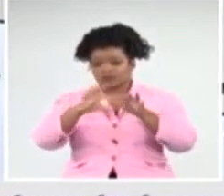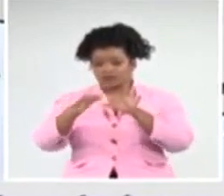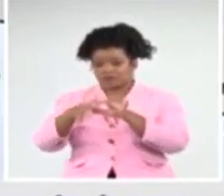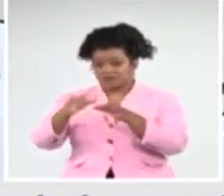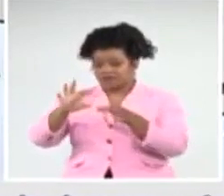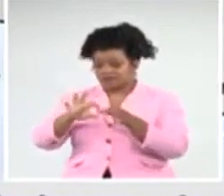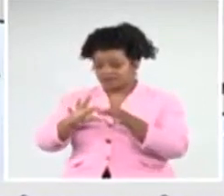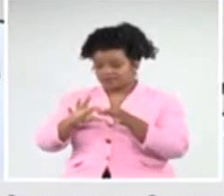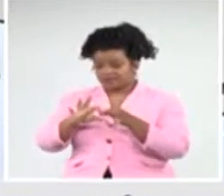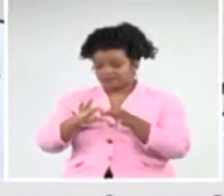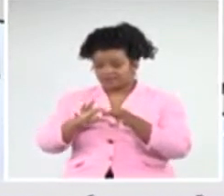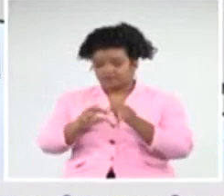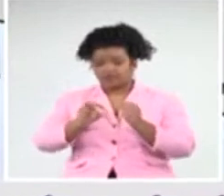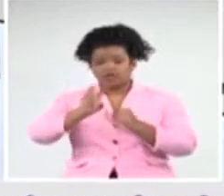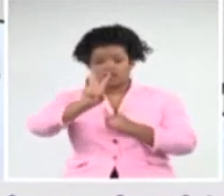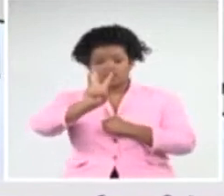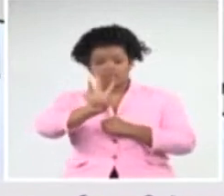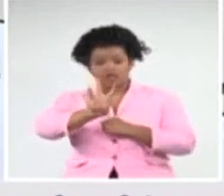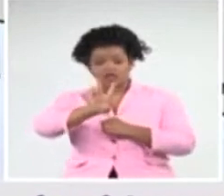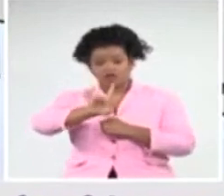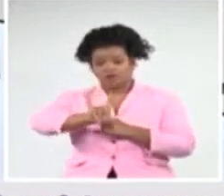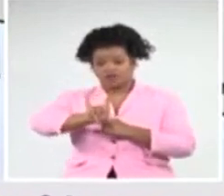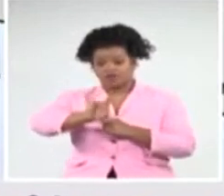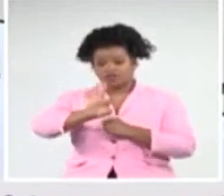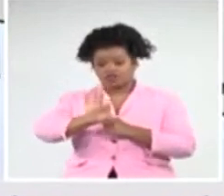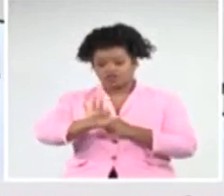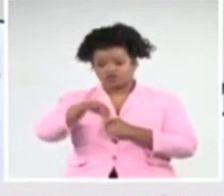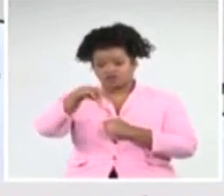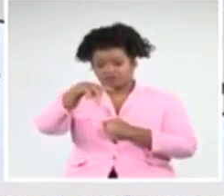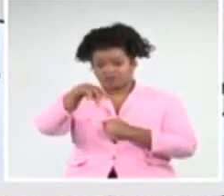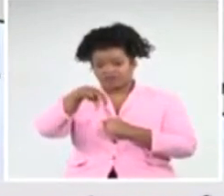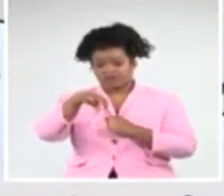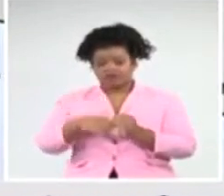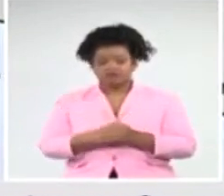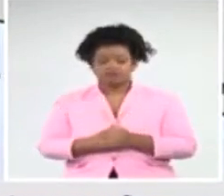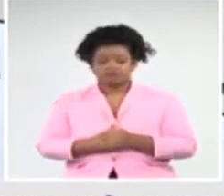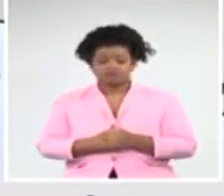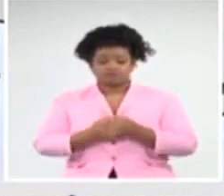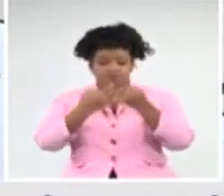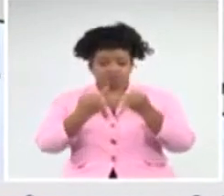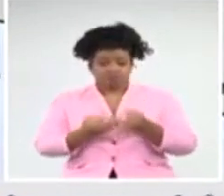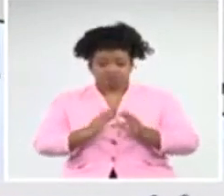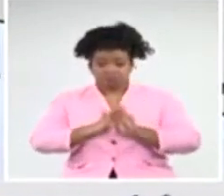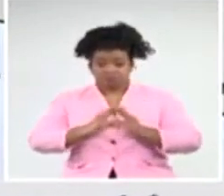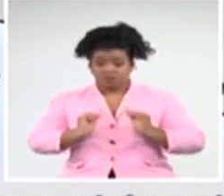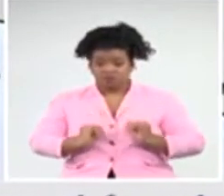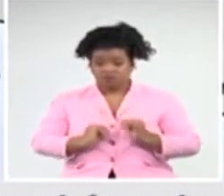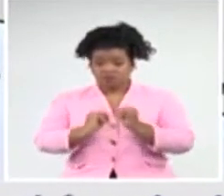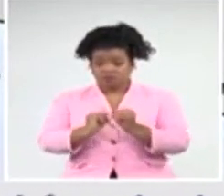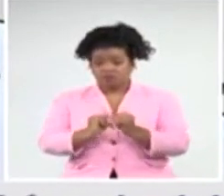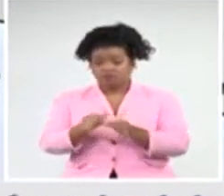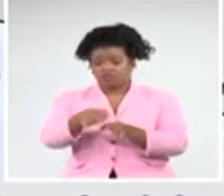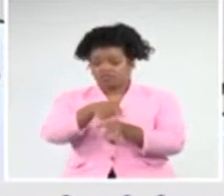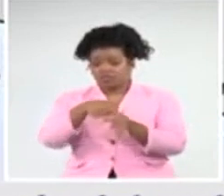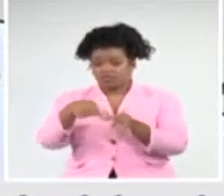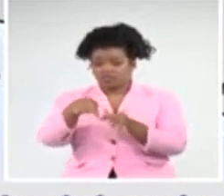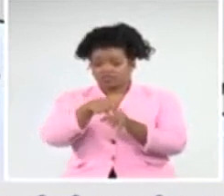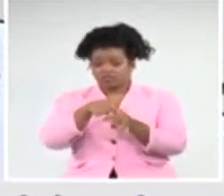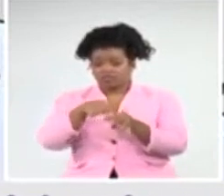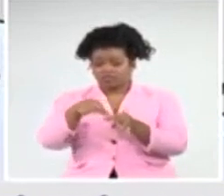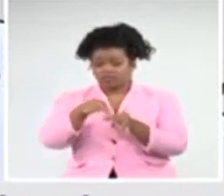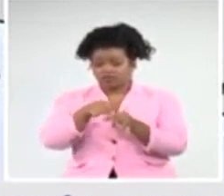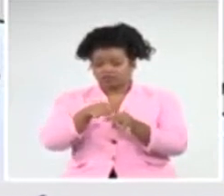398 en la provincia de Pinar del Río. Y como ya informé, el municipio especial Isla de la Juventud